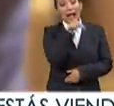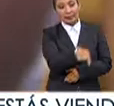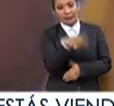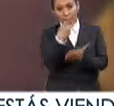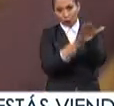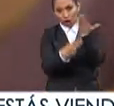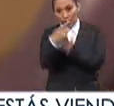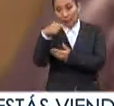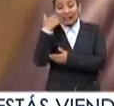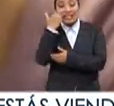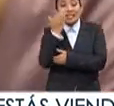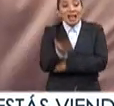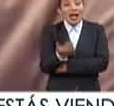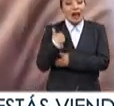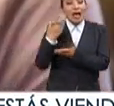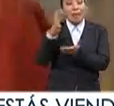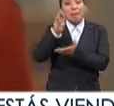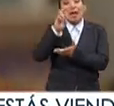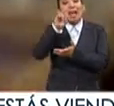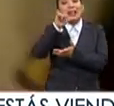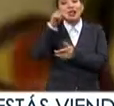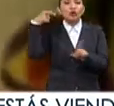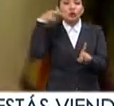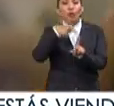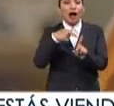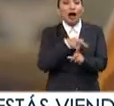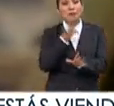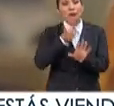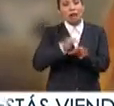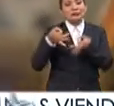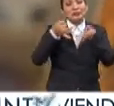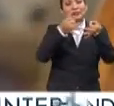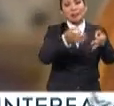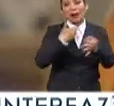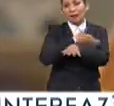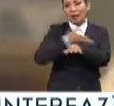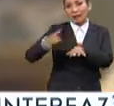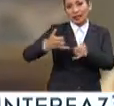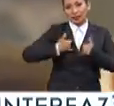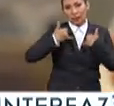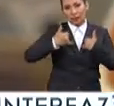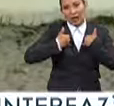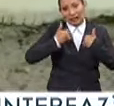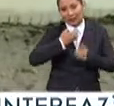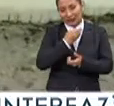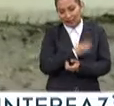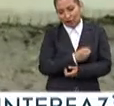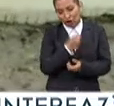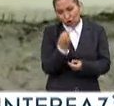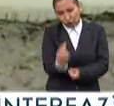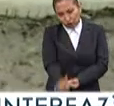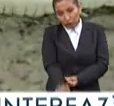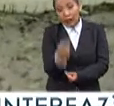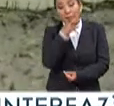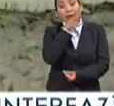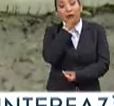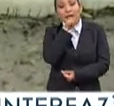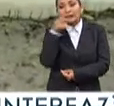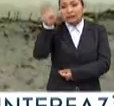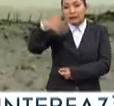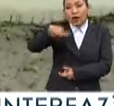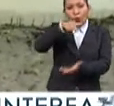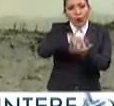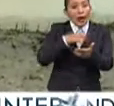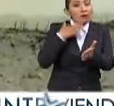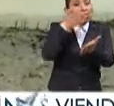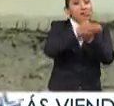política busca a ser de berlín un destino más atractivo para familias jóvenes para los padres es conseguir